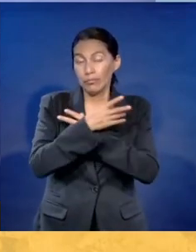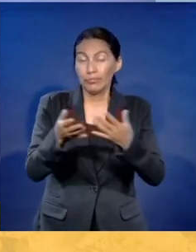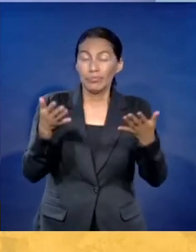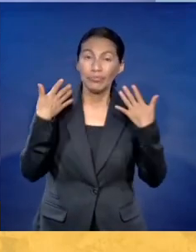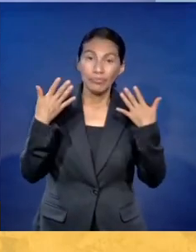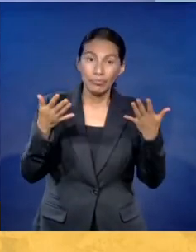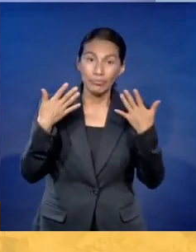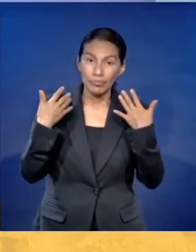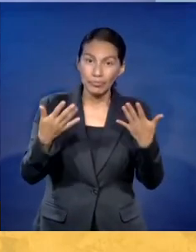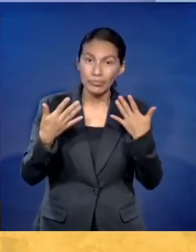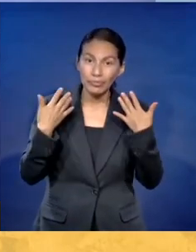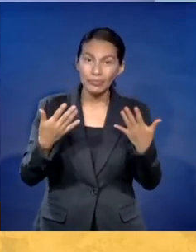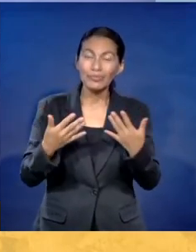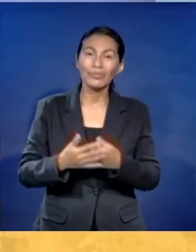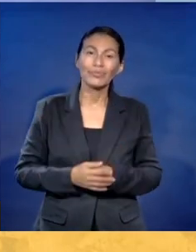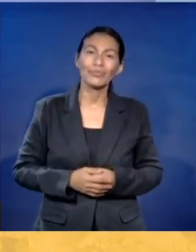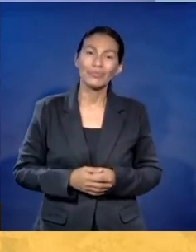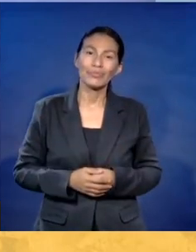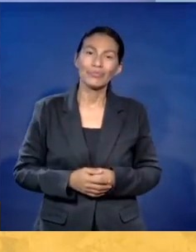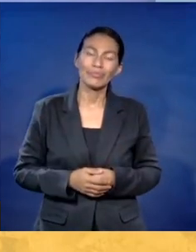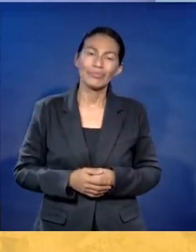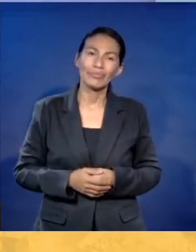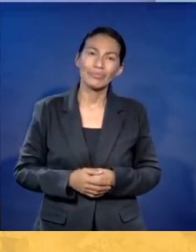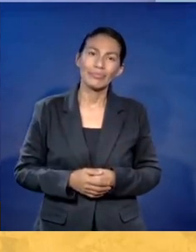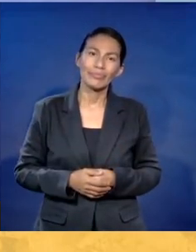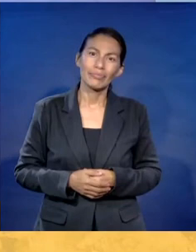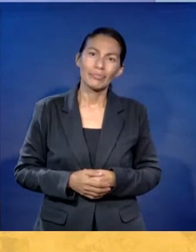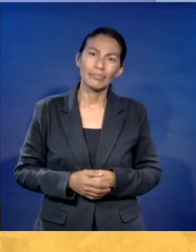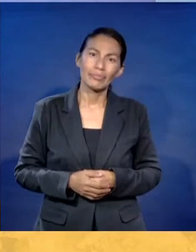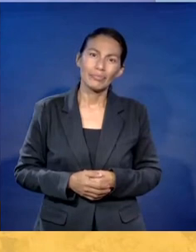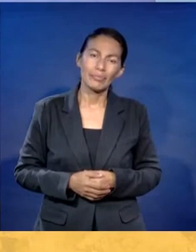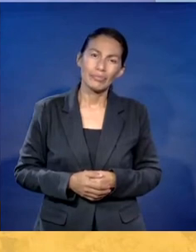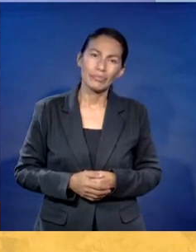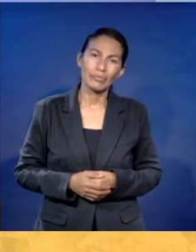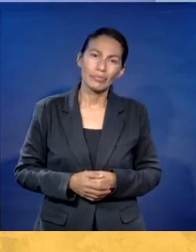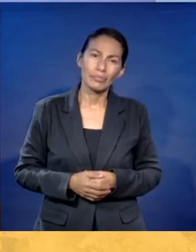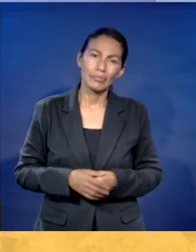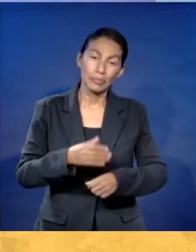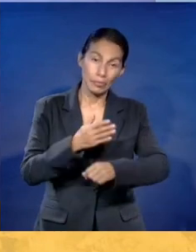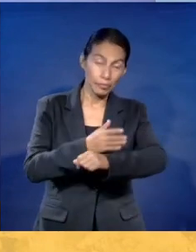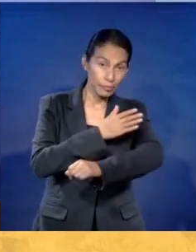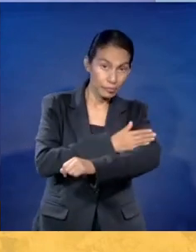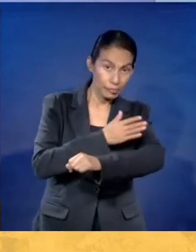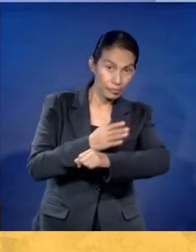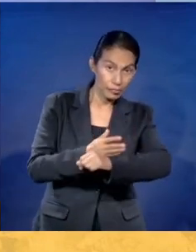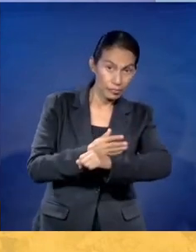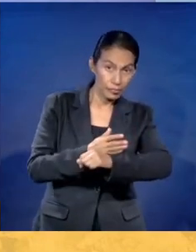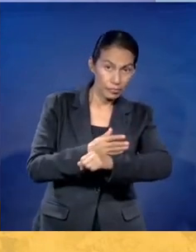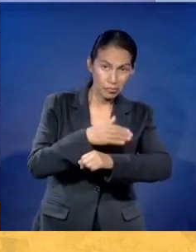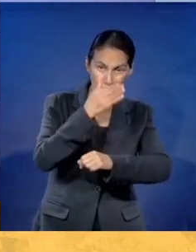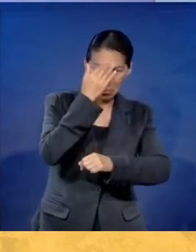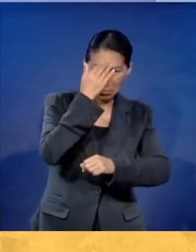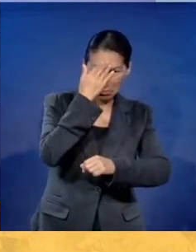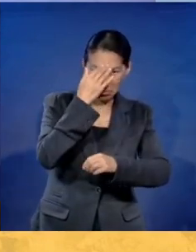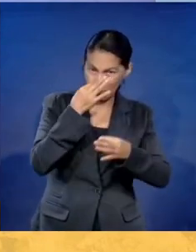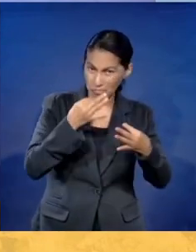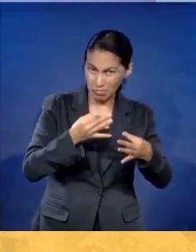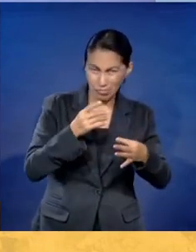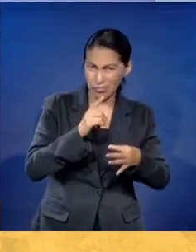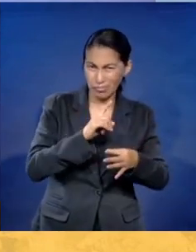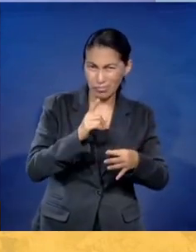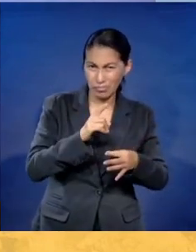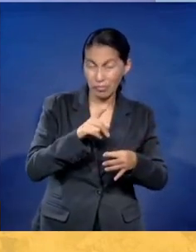me fui a colportar con un compañero no lo conocía muy bien pero hicimos un trato